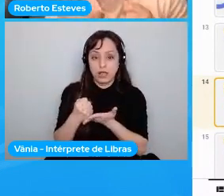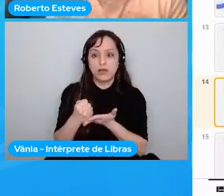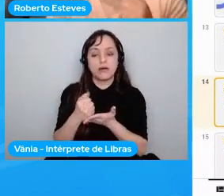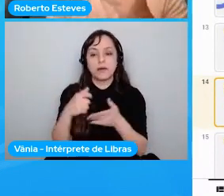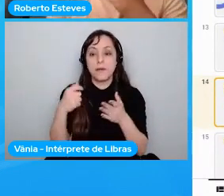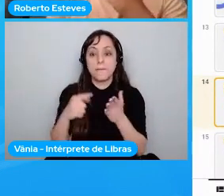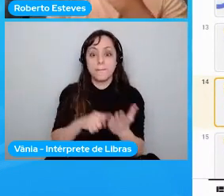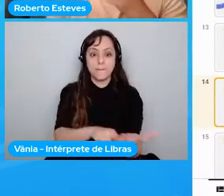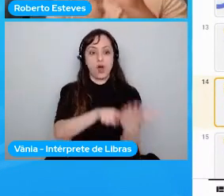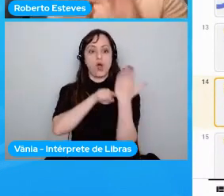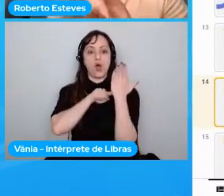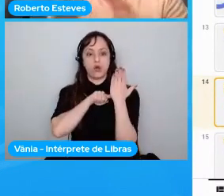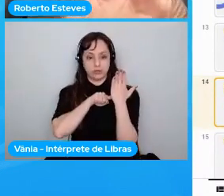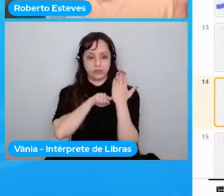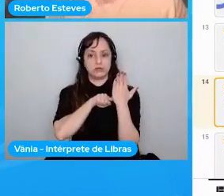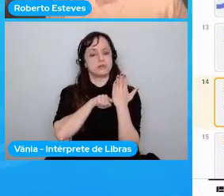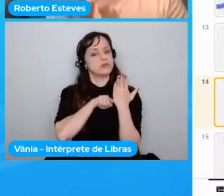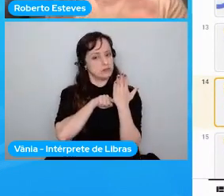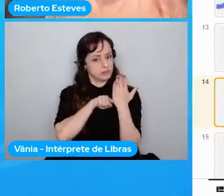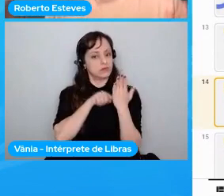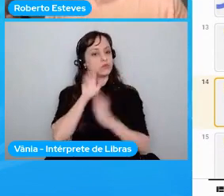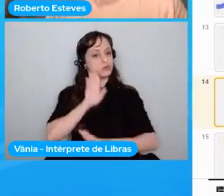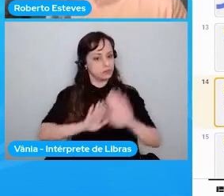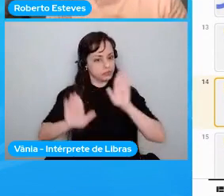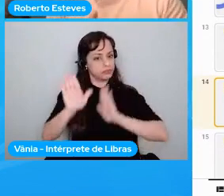alertas que nos dicen que, atención,